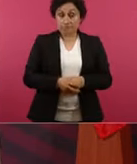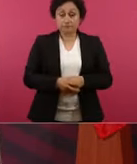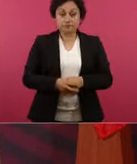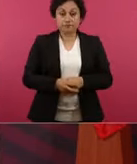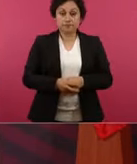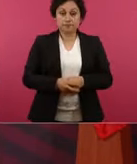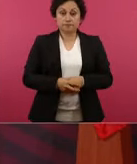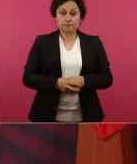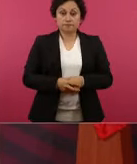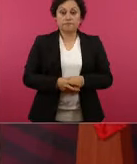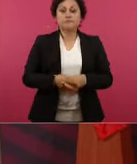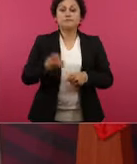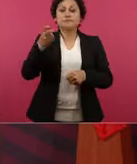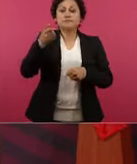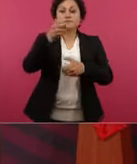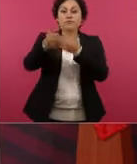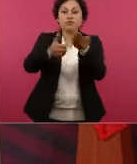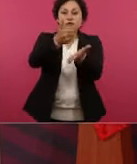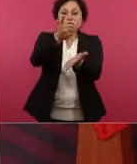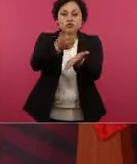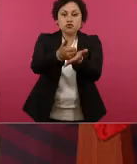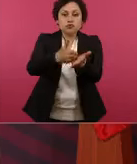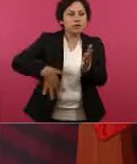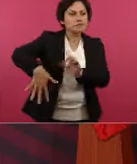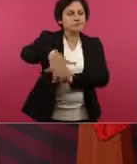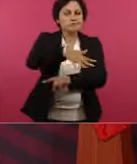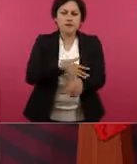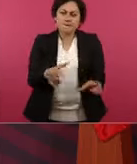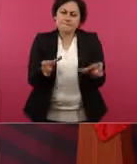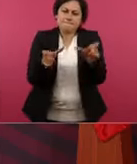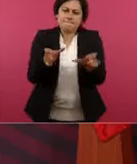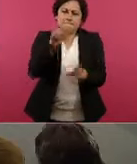Es de las ciudades más seguras del mundo.